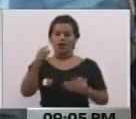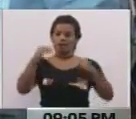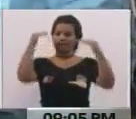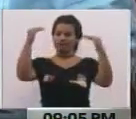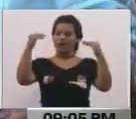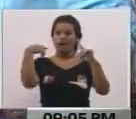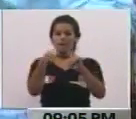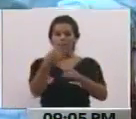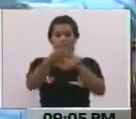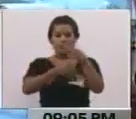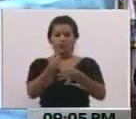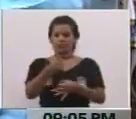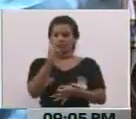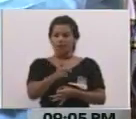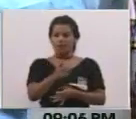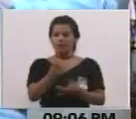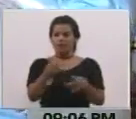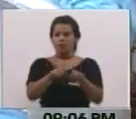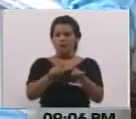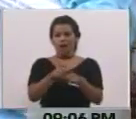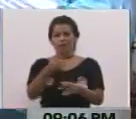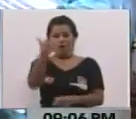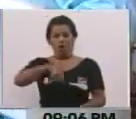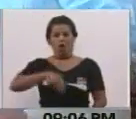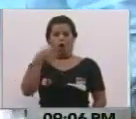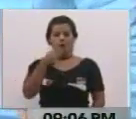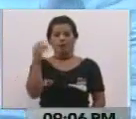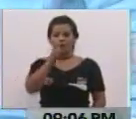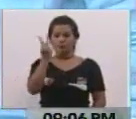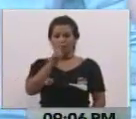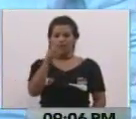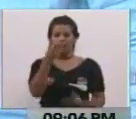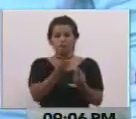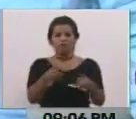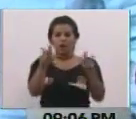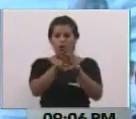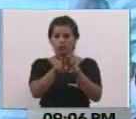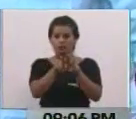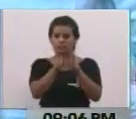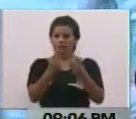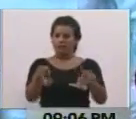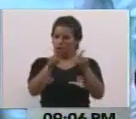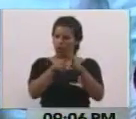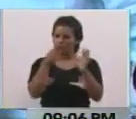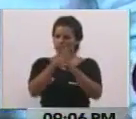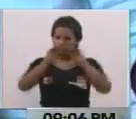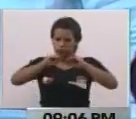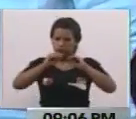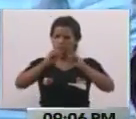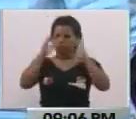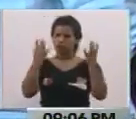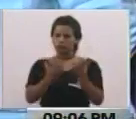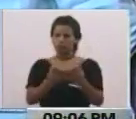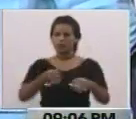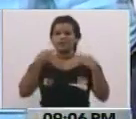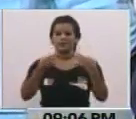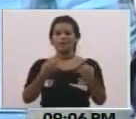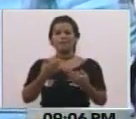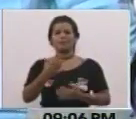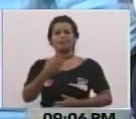también de impulsar como joven venezolana valores en el mundo, dejando el nombre de nuestro